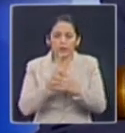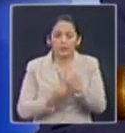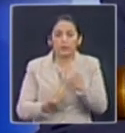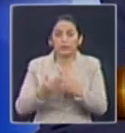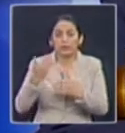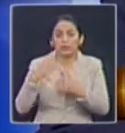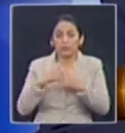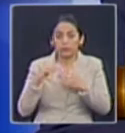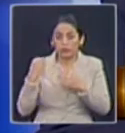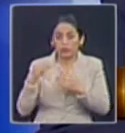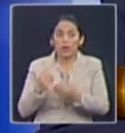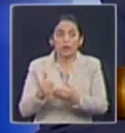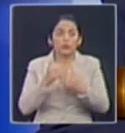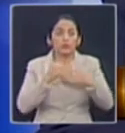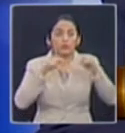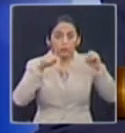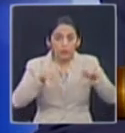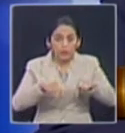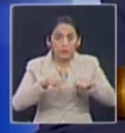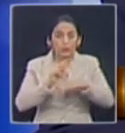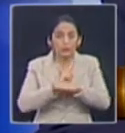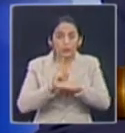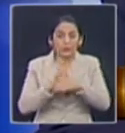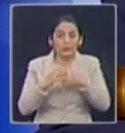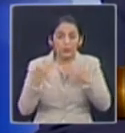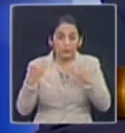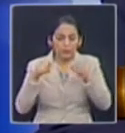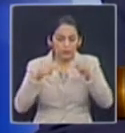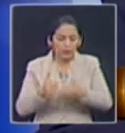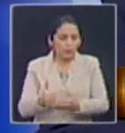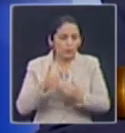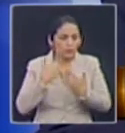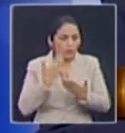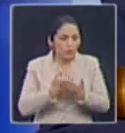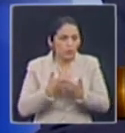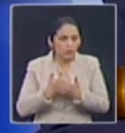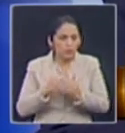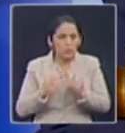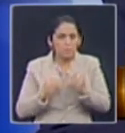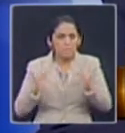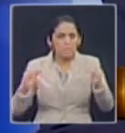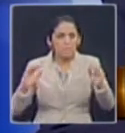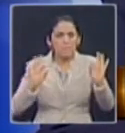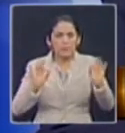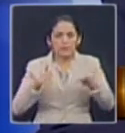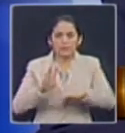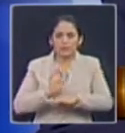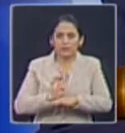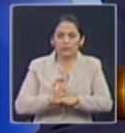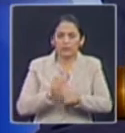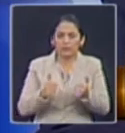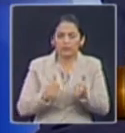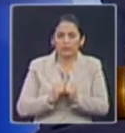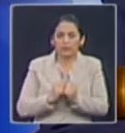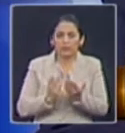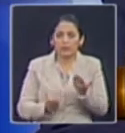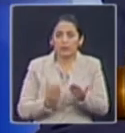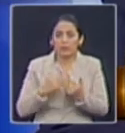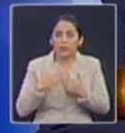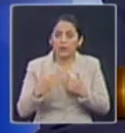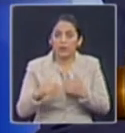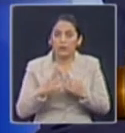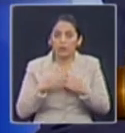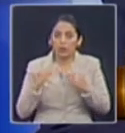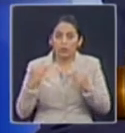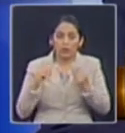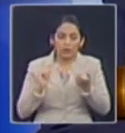económico ecuatoriano y obviamente pues no podríamos estar aceptando nada que venga en contra. Por lo tanto, si bien es cierto, se